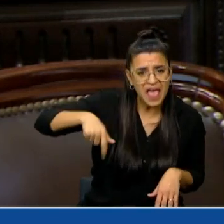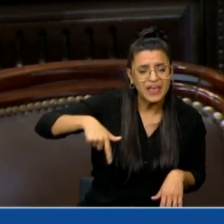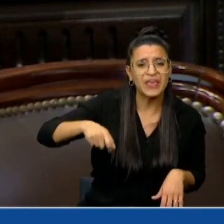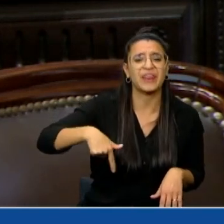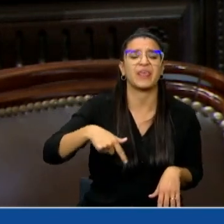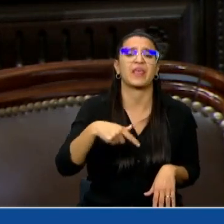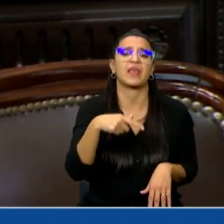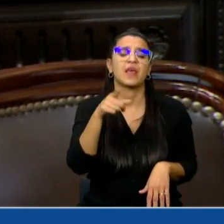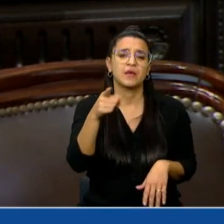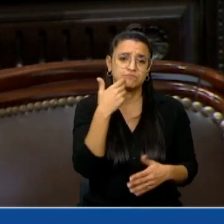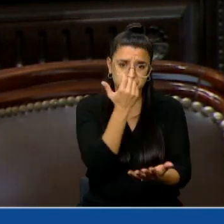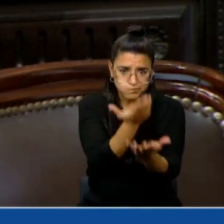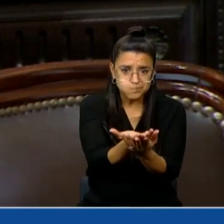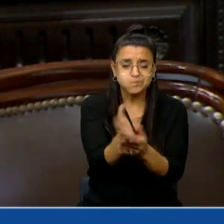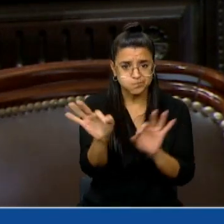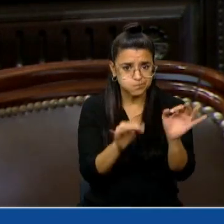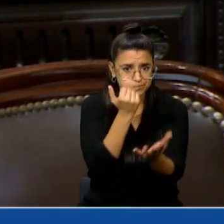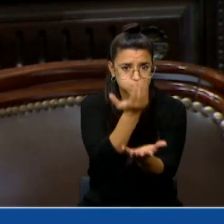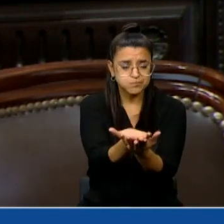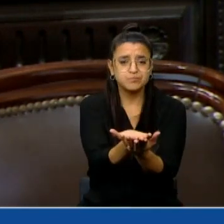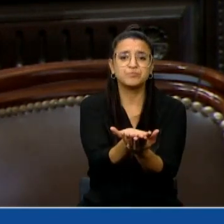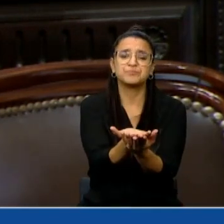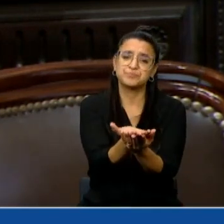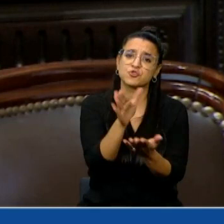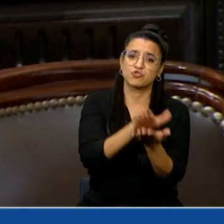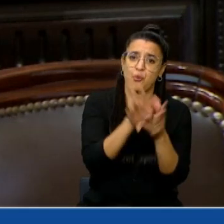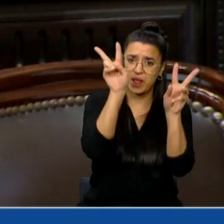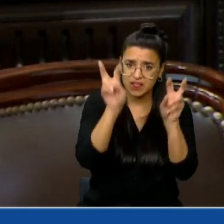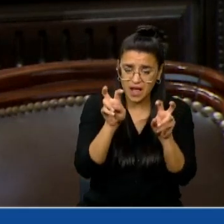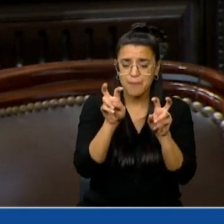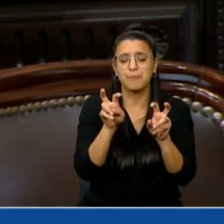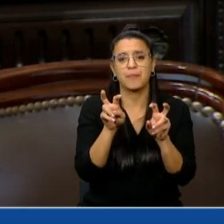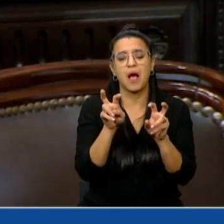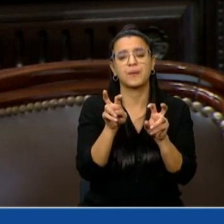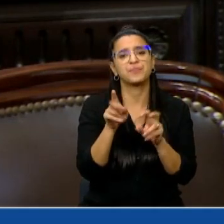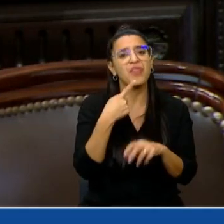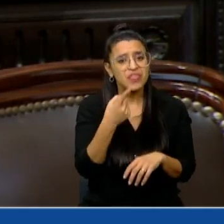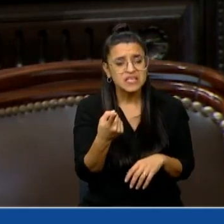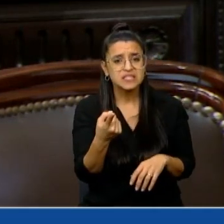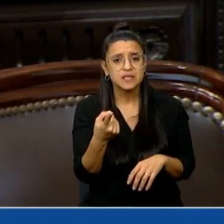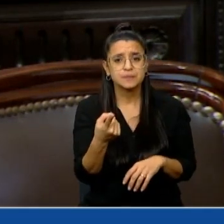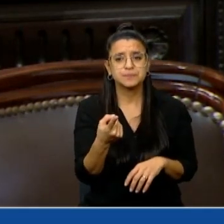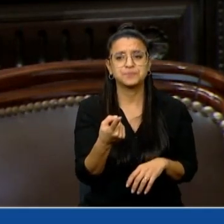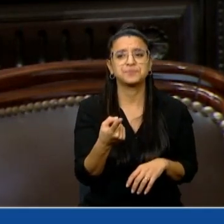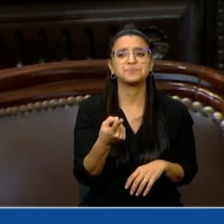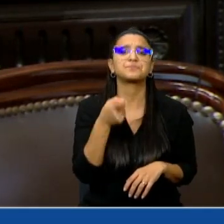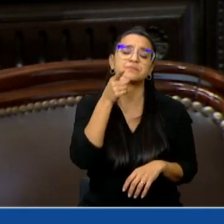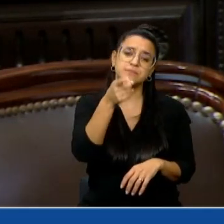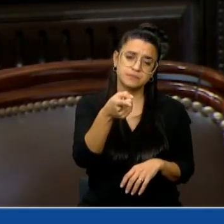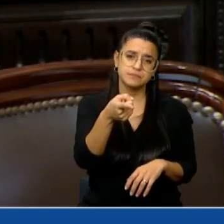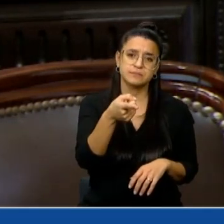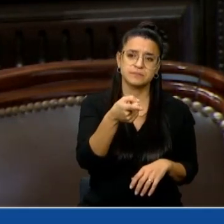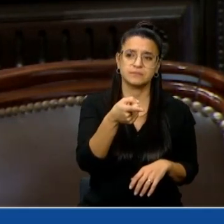también presentó un proyecto al respecto, determinó que se